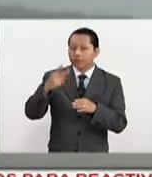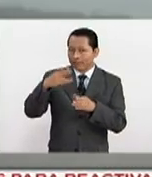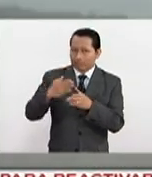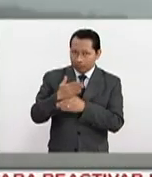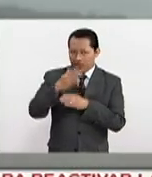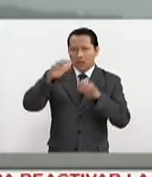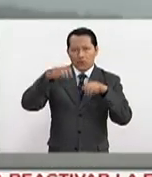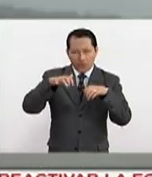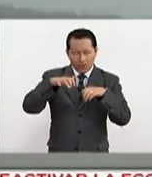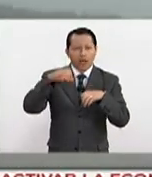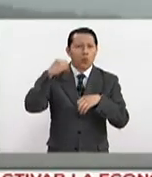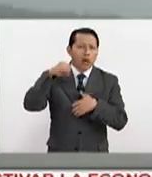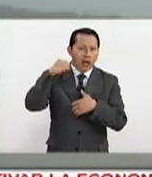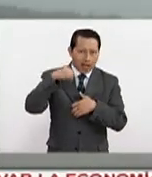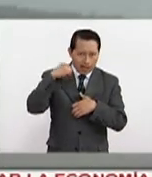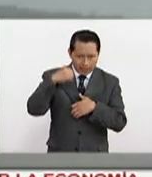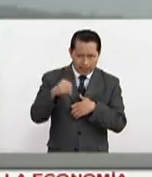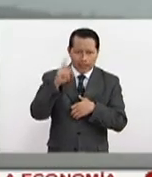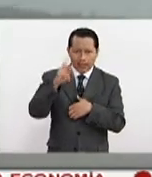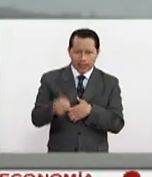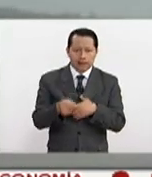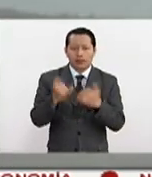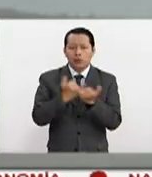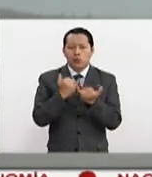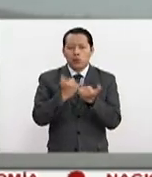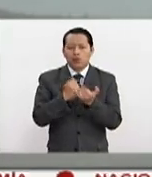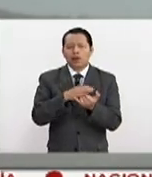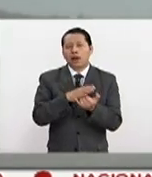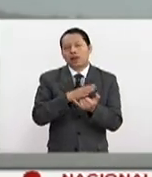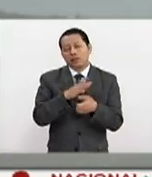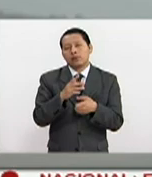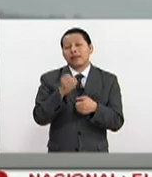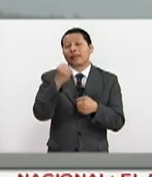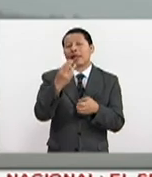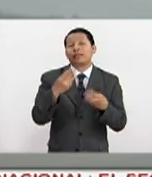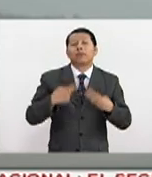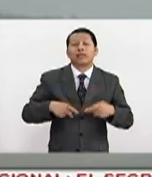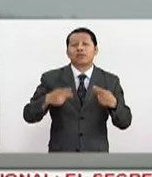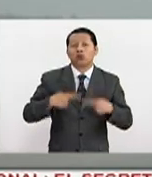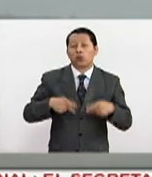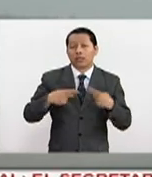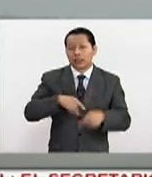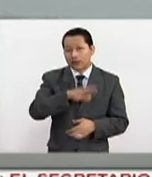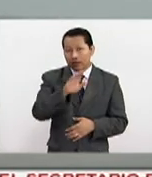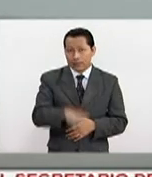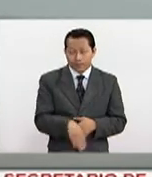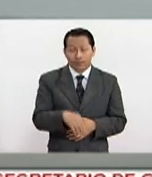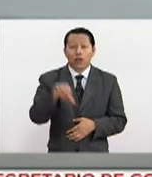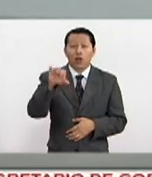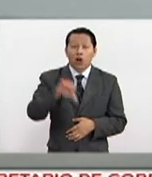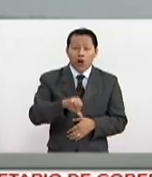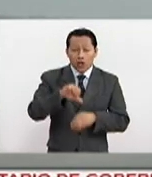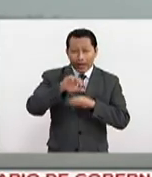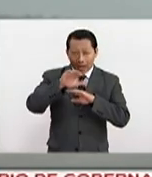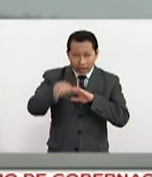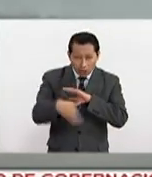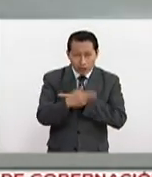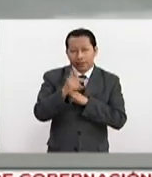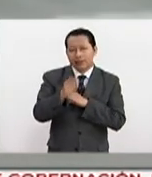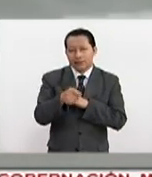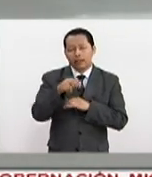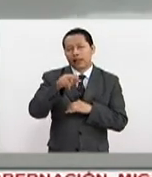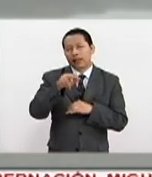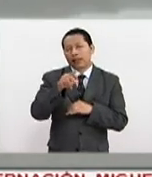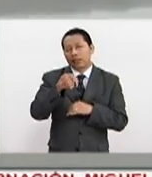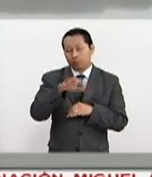lluvias importantes en Oaxaca, donde también se registraron 3 personas muertas. Anunció que para hoy en la noche se espera la entrada de